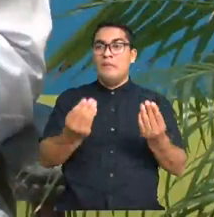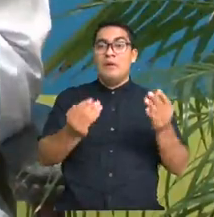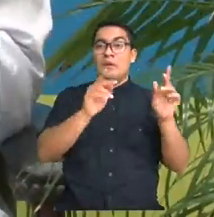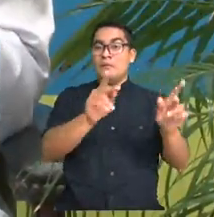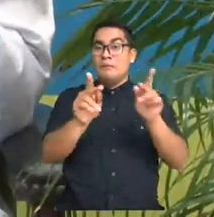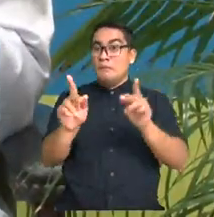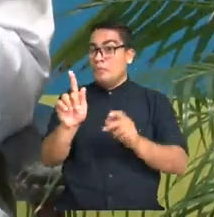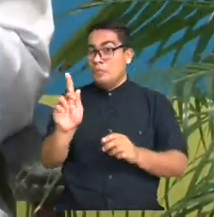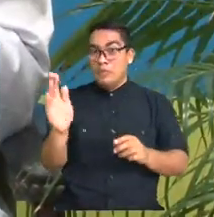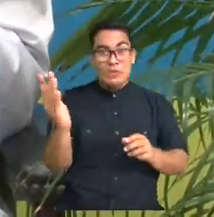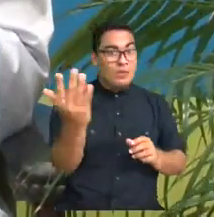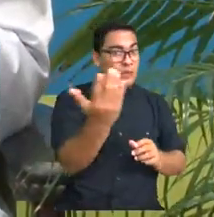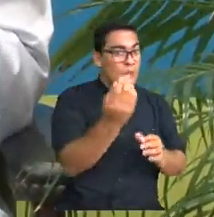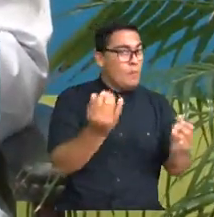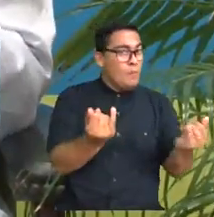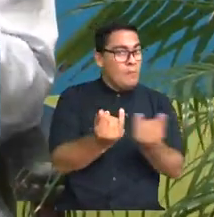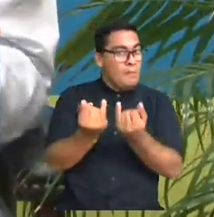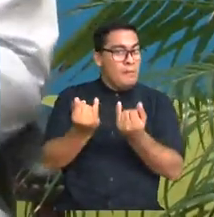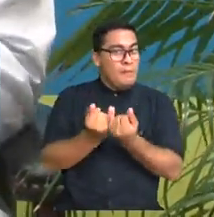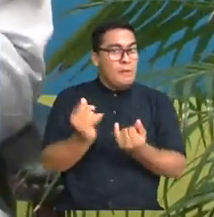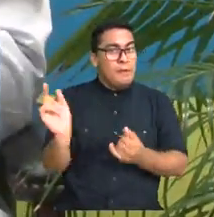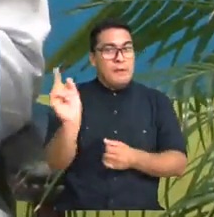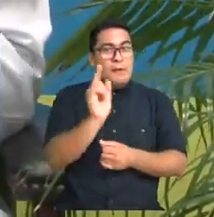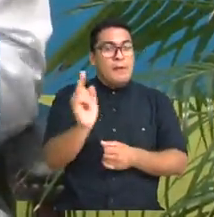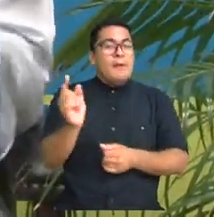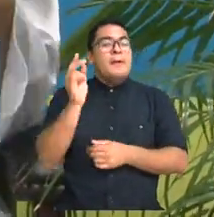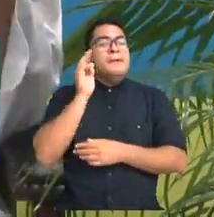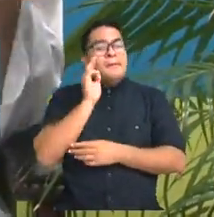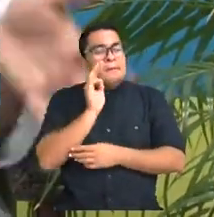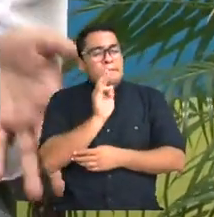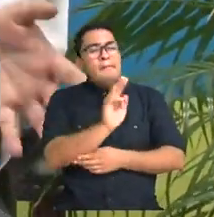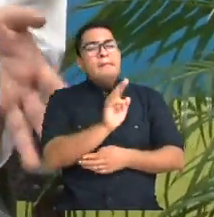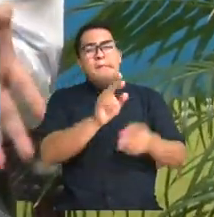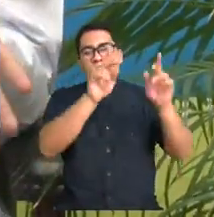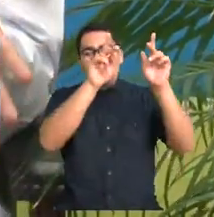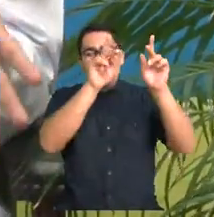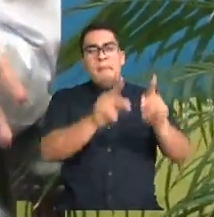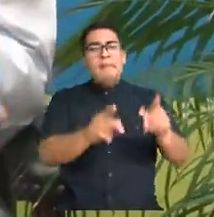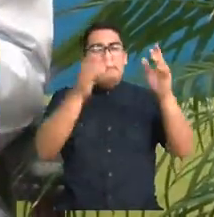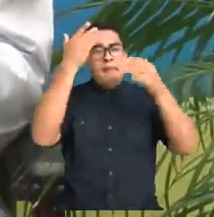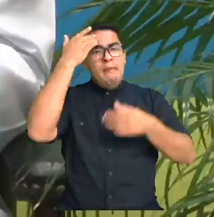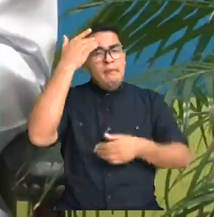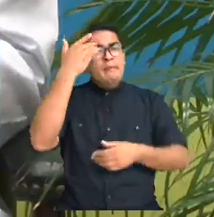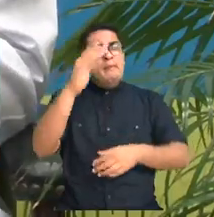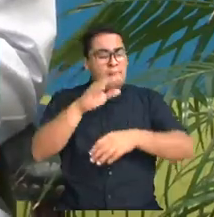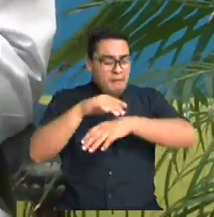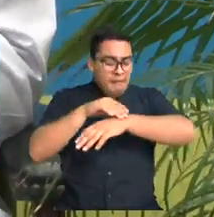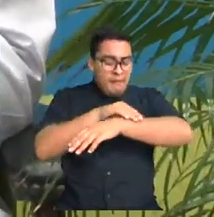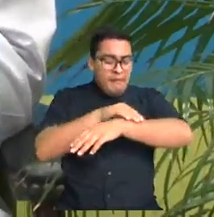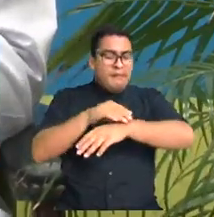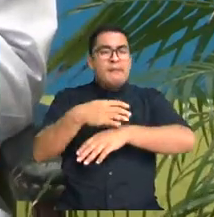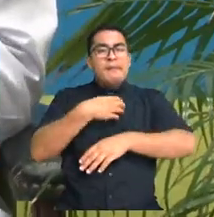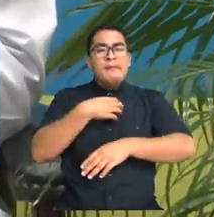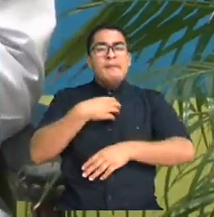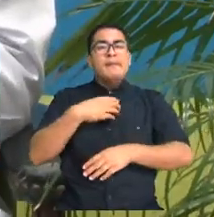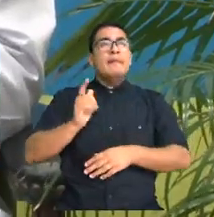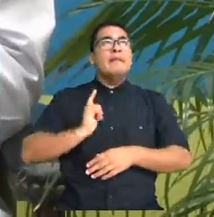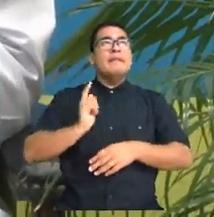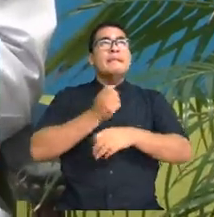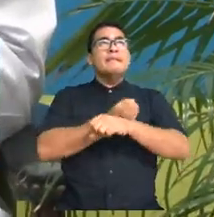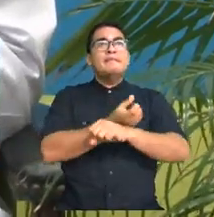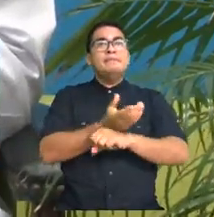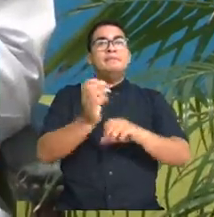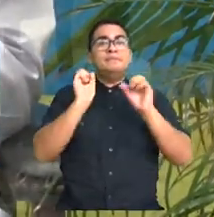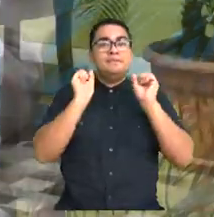los pacientes. Uno tiene que ver al paciente y saber identificar el tipo de piel que tiene para poder dar una recomendación de este